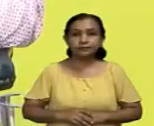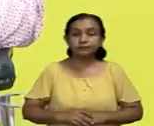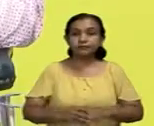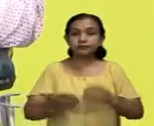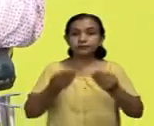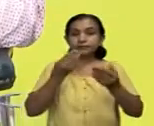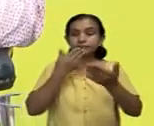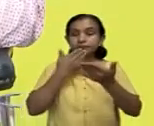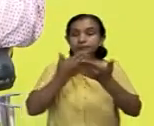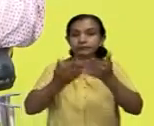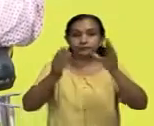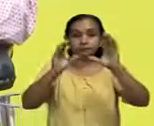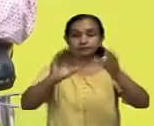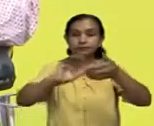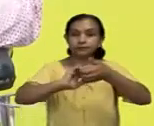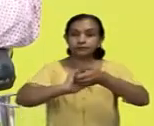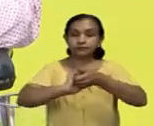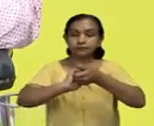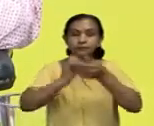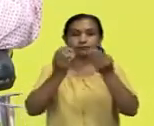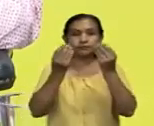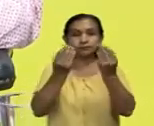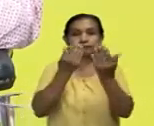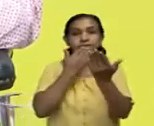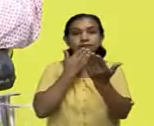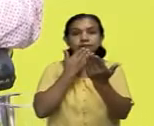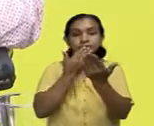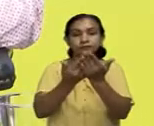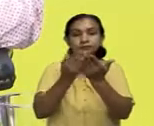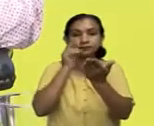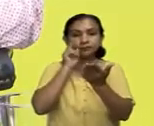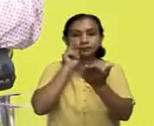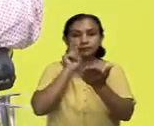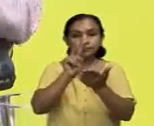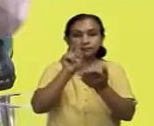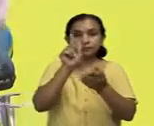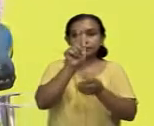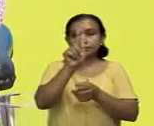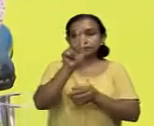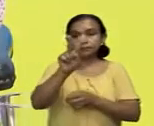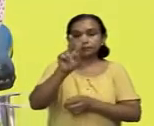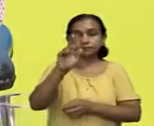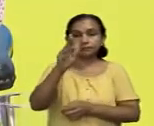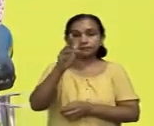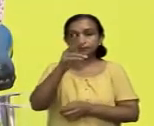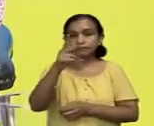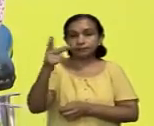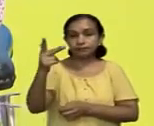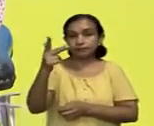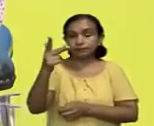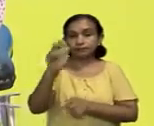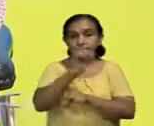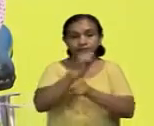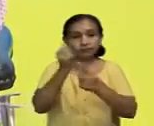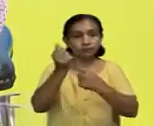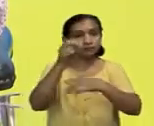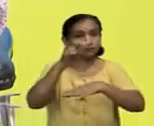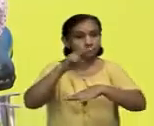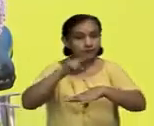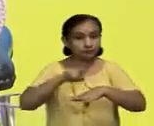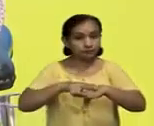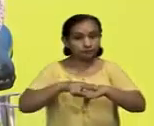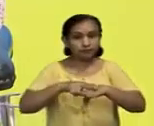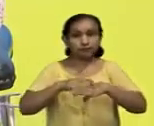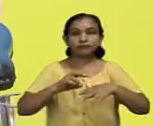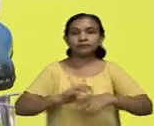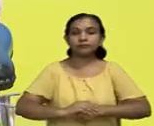Muy buenas tardes, amigos televidentes. Muchas gracias por su fiel sintonía al canal parlamentario, el canal 98, por supuesto, el canal de la